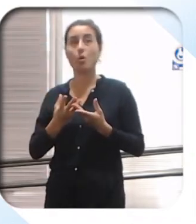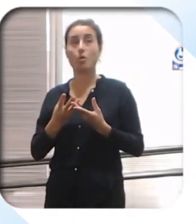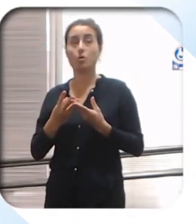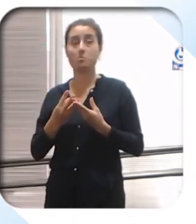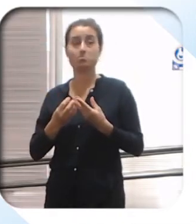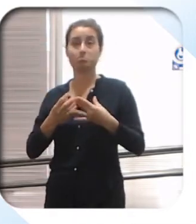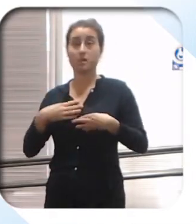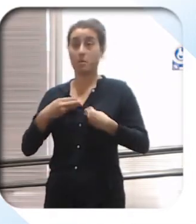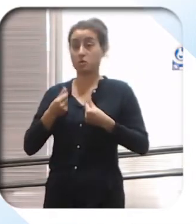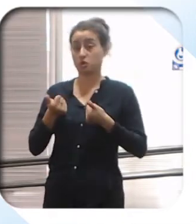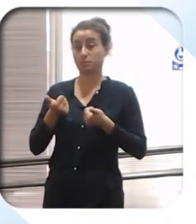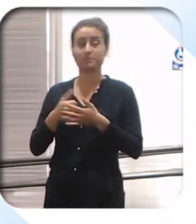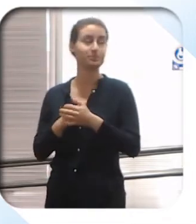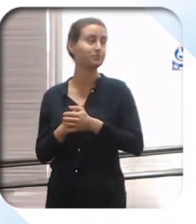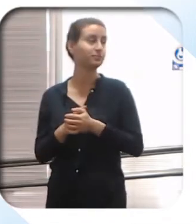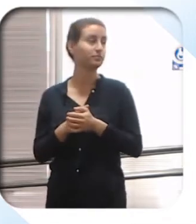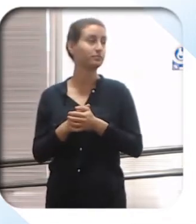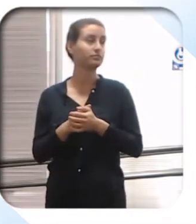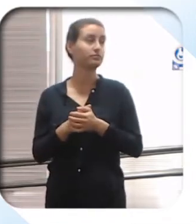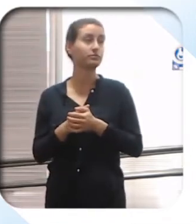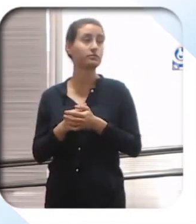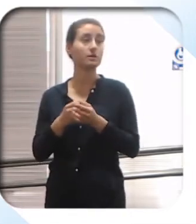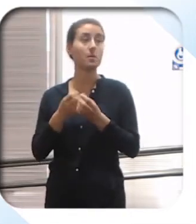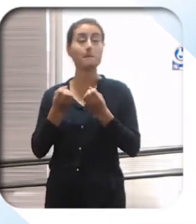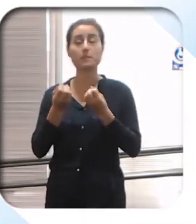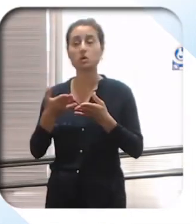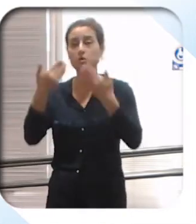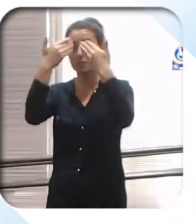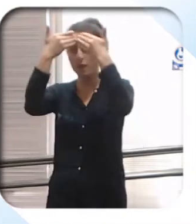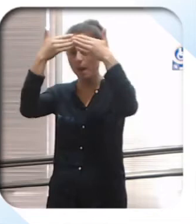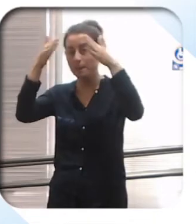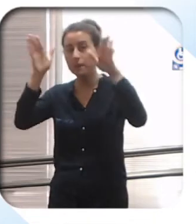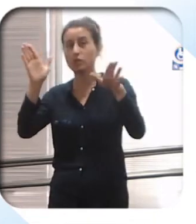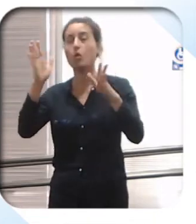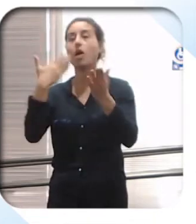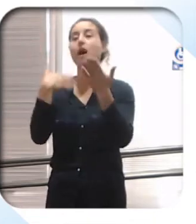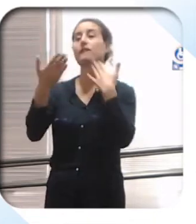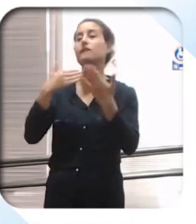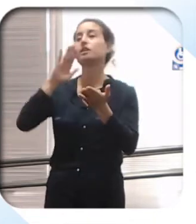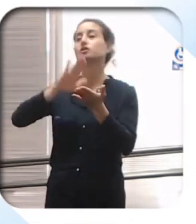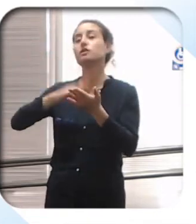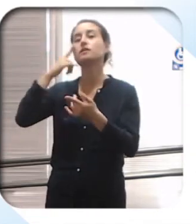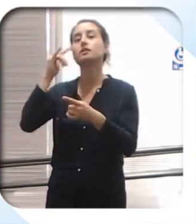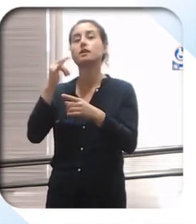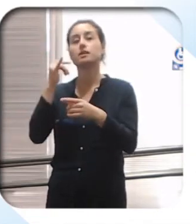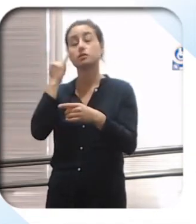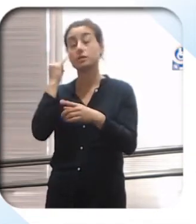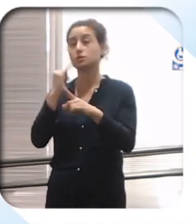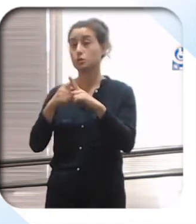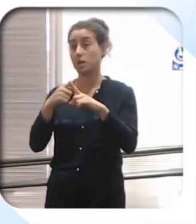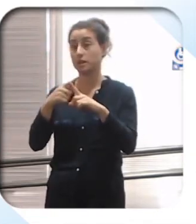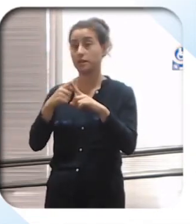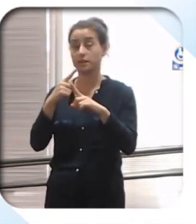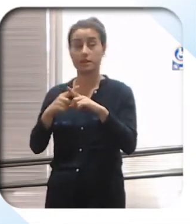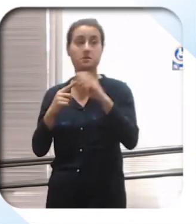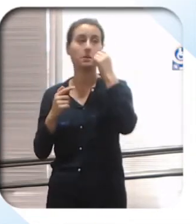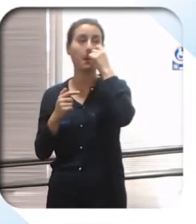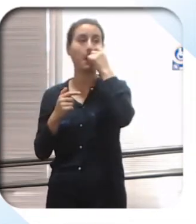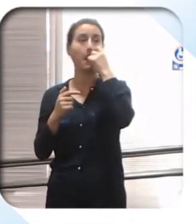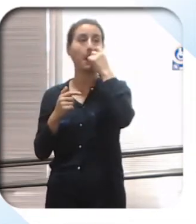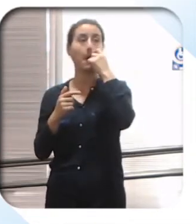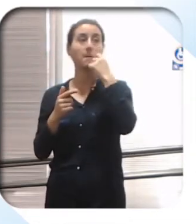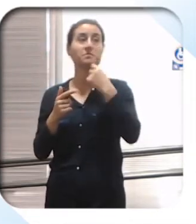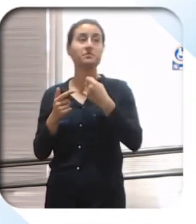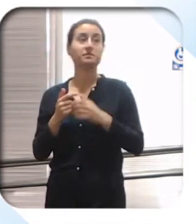está. Por eso nuestra amplitud para hablar de la sexualidad está restringida debido a nuestra